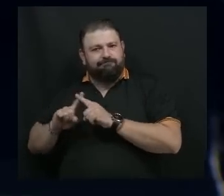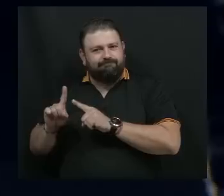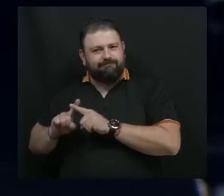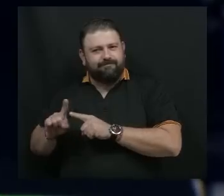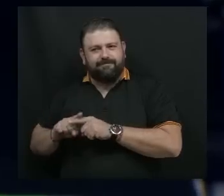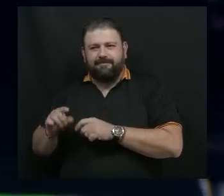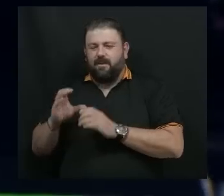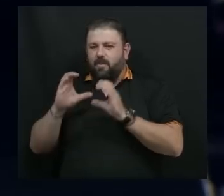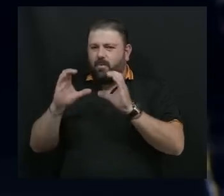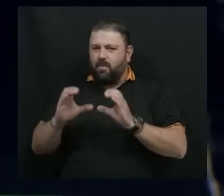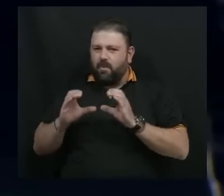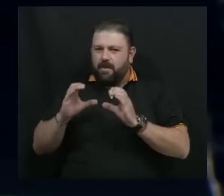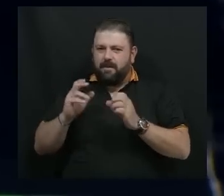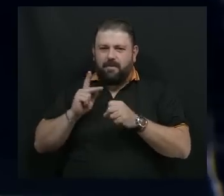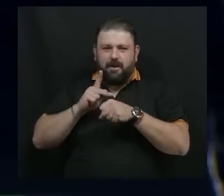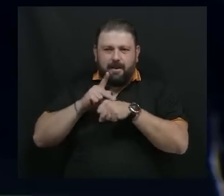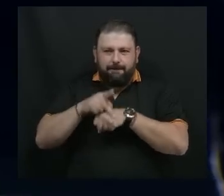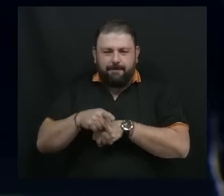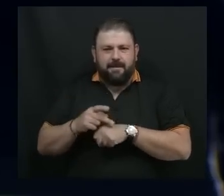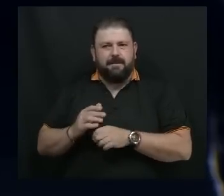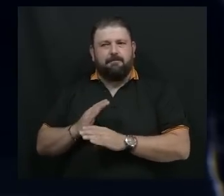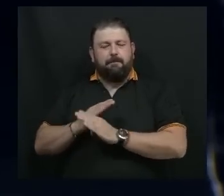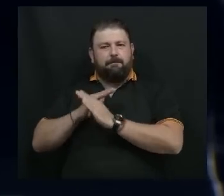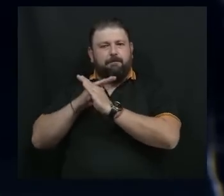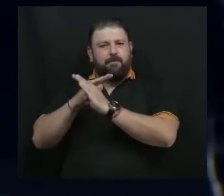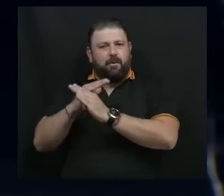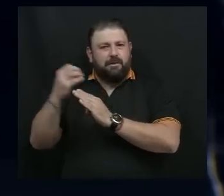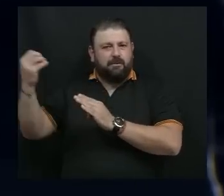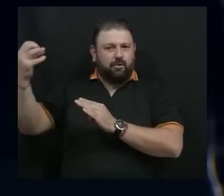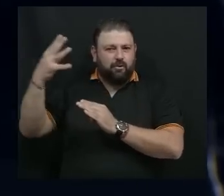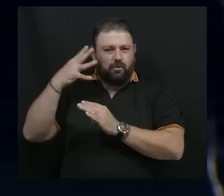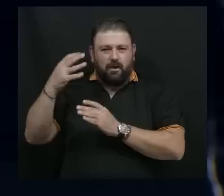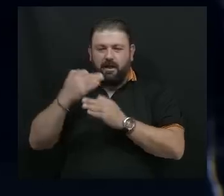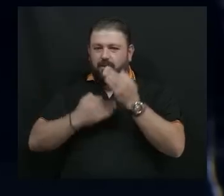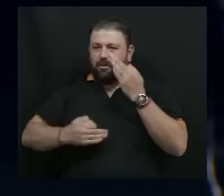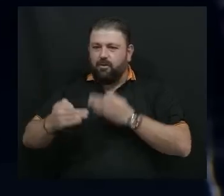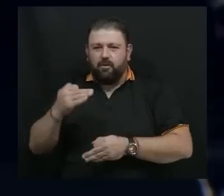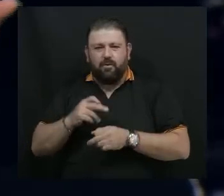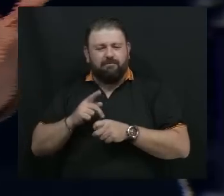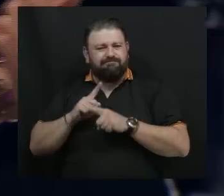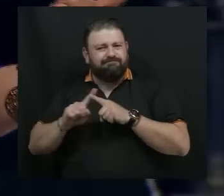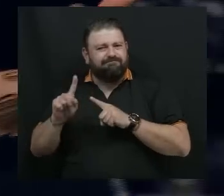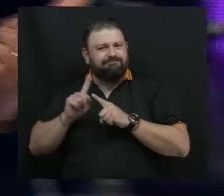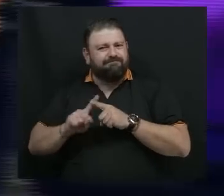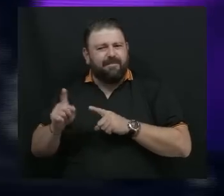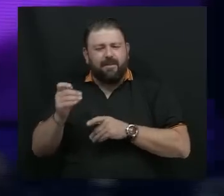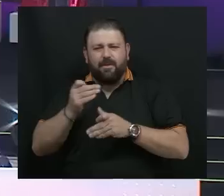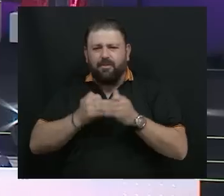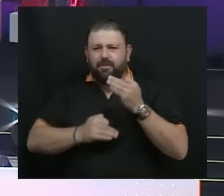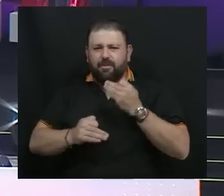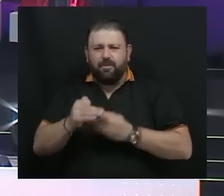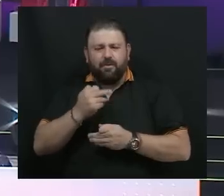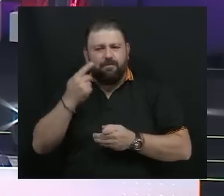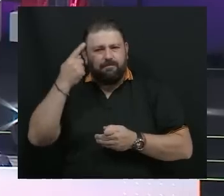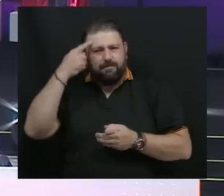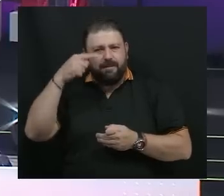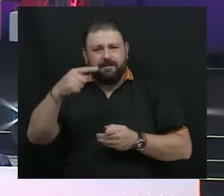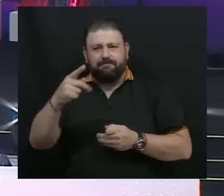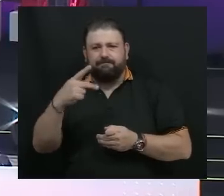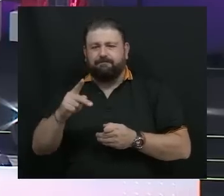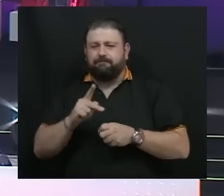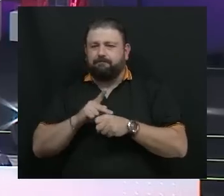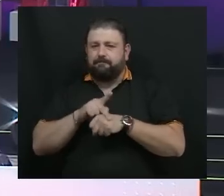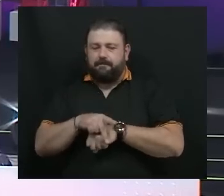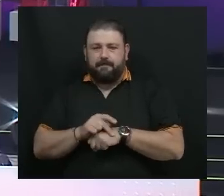cuidado capilar, protección solar, que todo el tiempo está innovando sus envases. Ya están viendo las nuevas